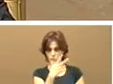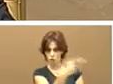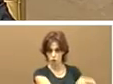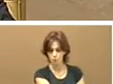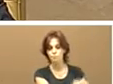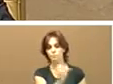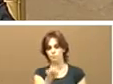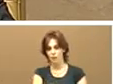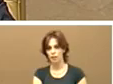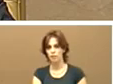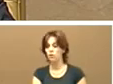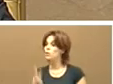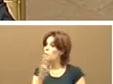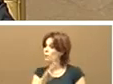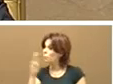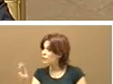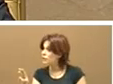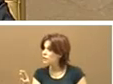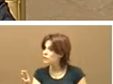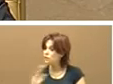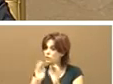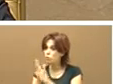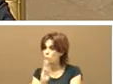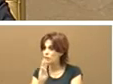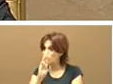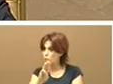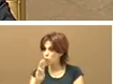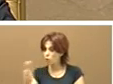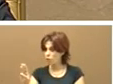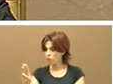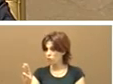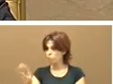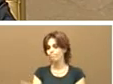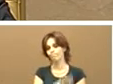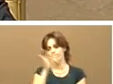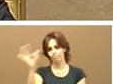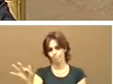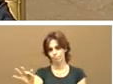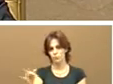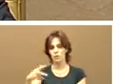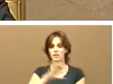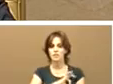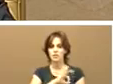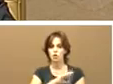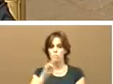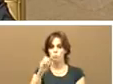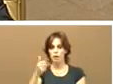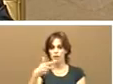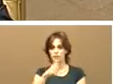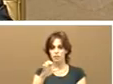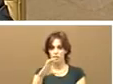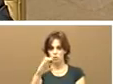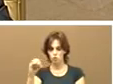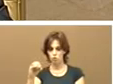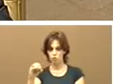pues el grupo parlamentario popular de Extremadura Unida tiene la palabra señor Pacheco Delgado por tiempo cinco minutos